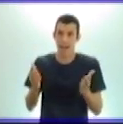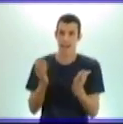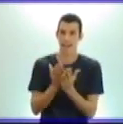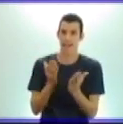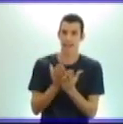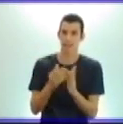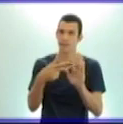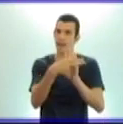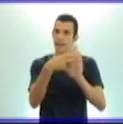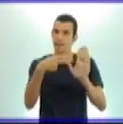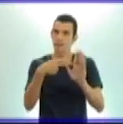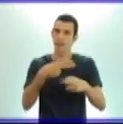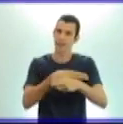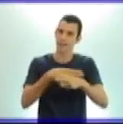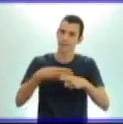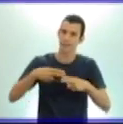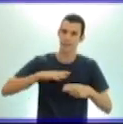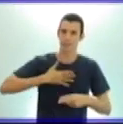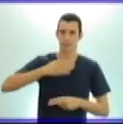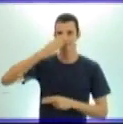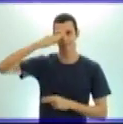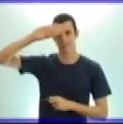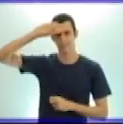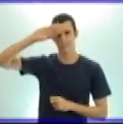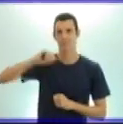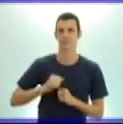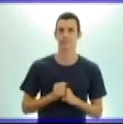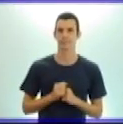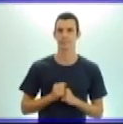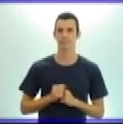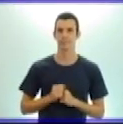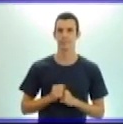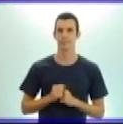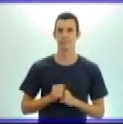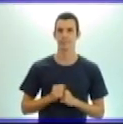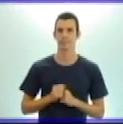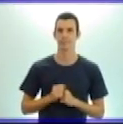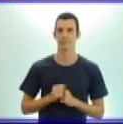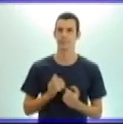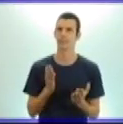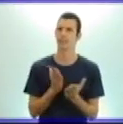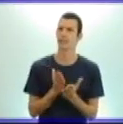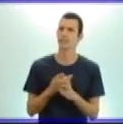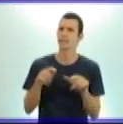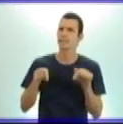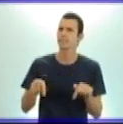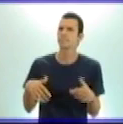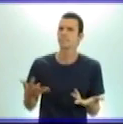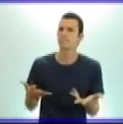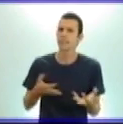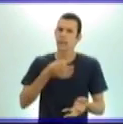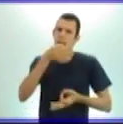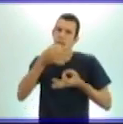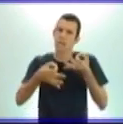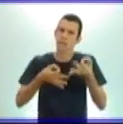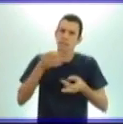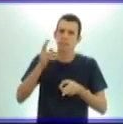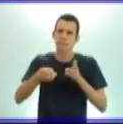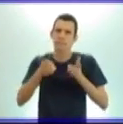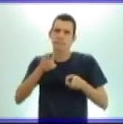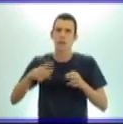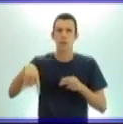asignatura de Historia de Cuba. Vamos a ofrecer en este encuentro todas las orientaciones que